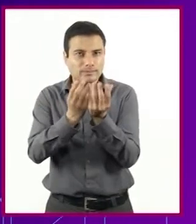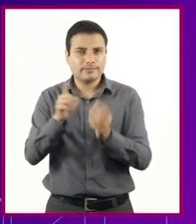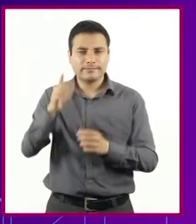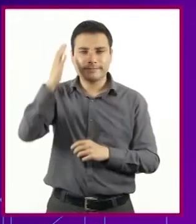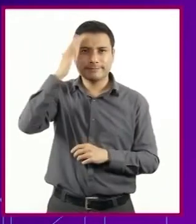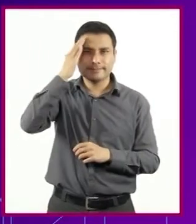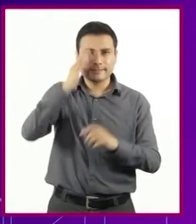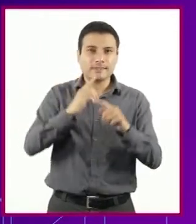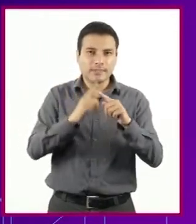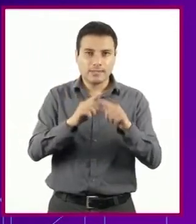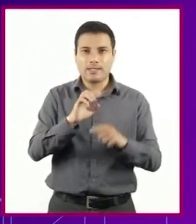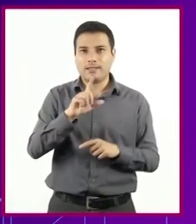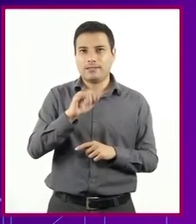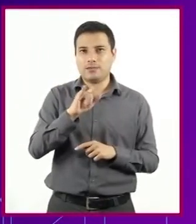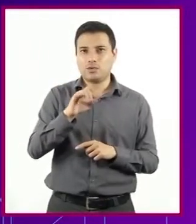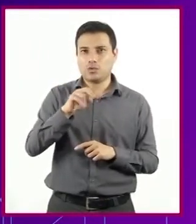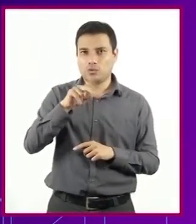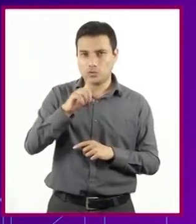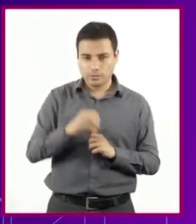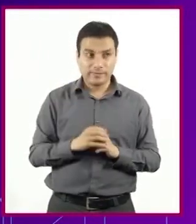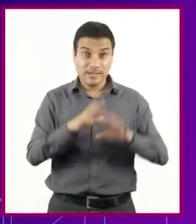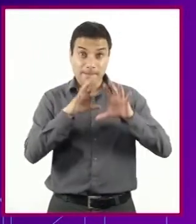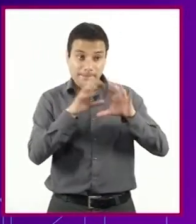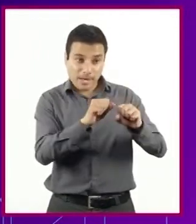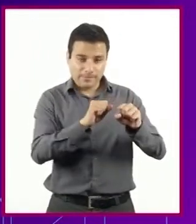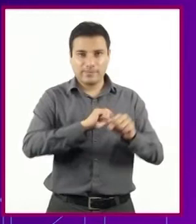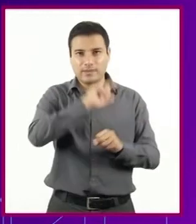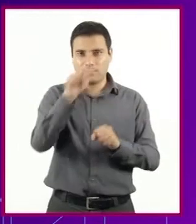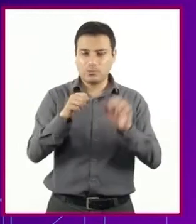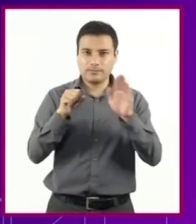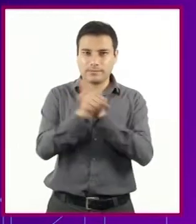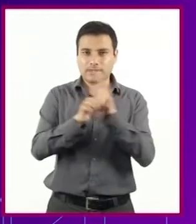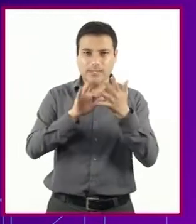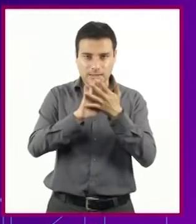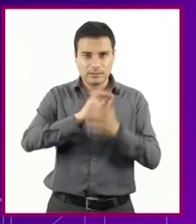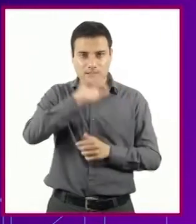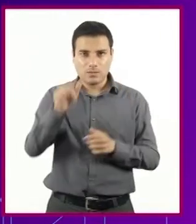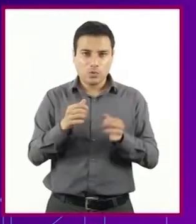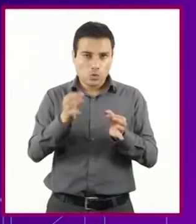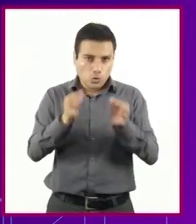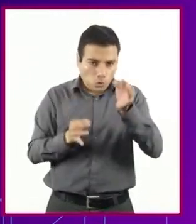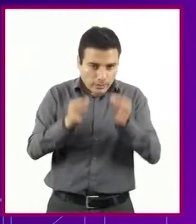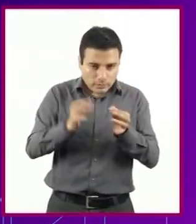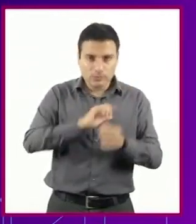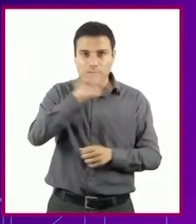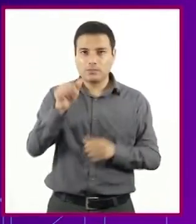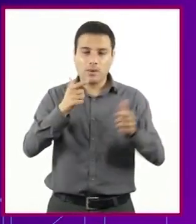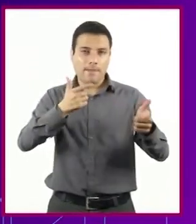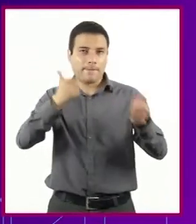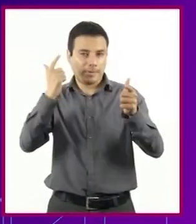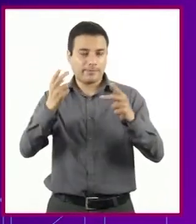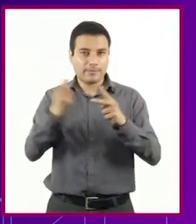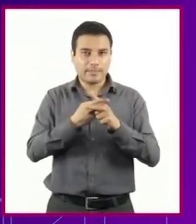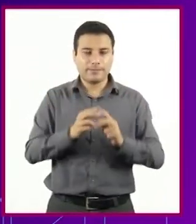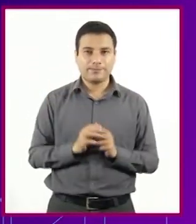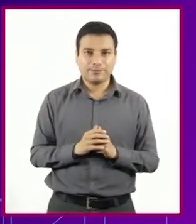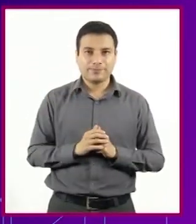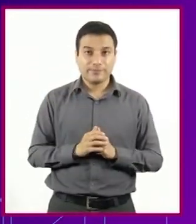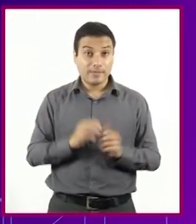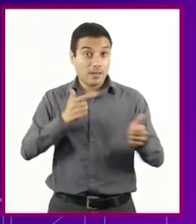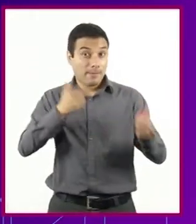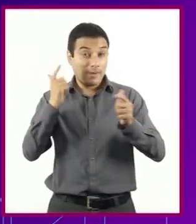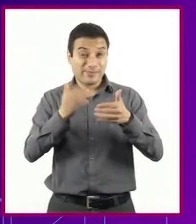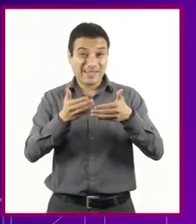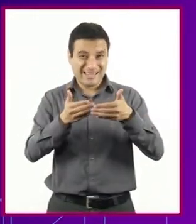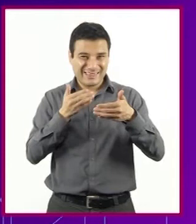por Ignacio Elizondo. Fueron apresados y posteriormente procesados y fusilados. Días antes de su